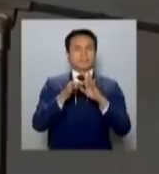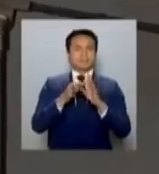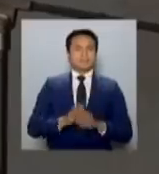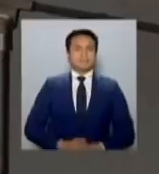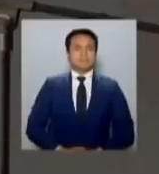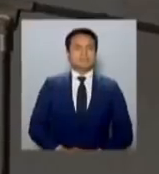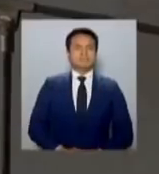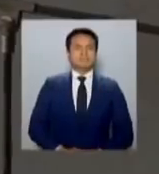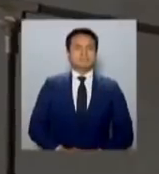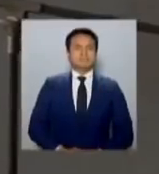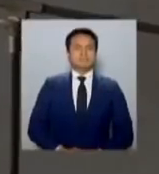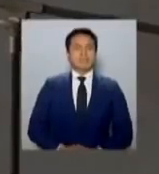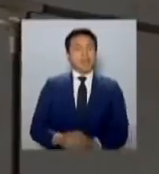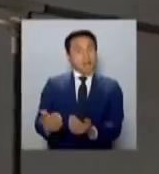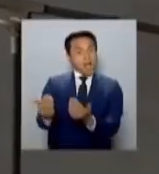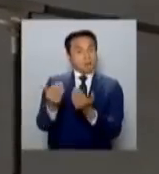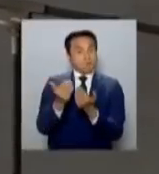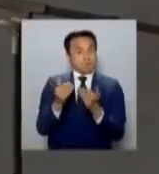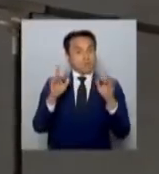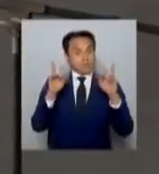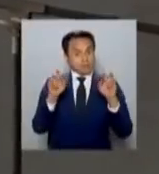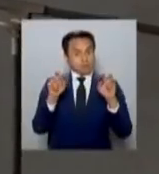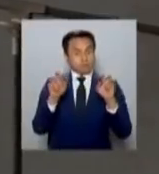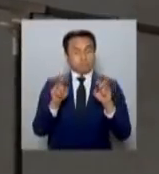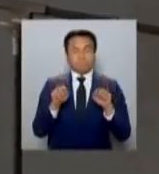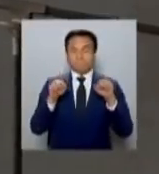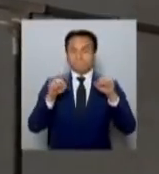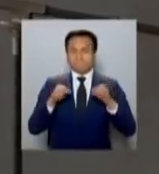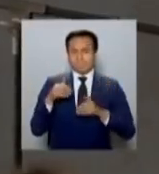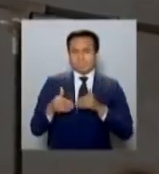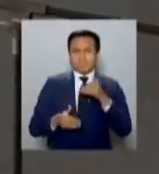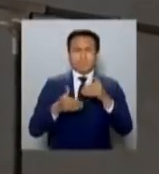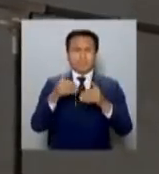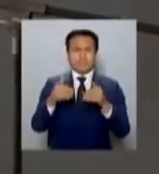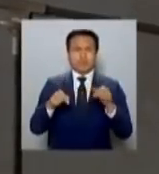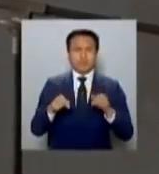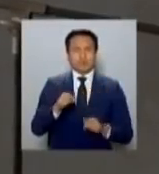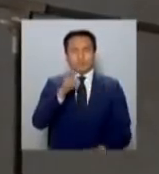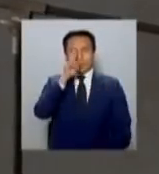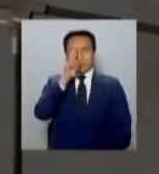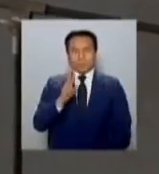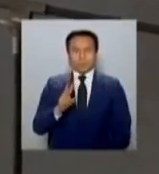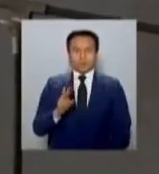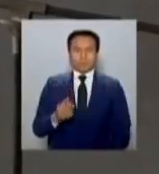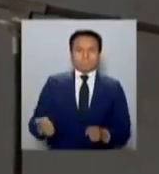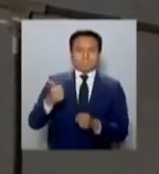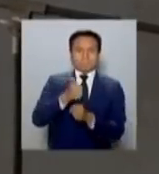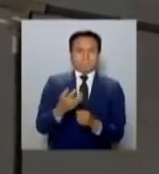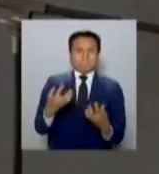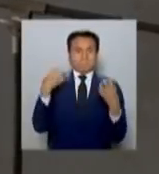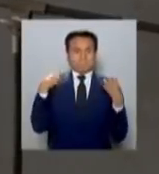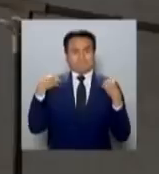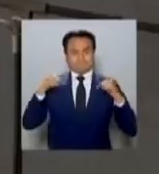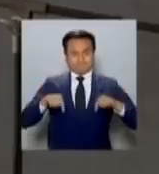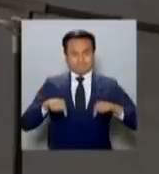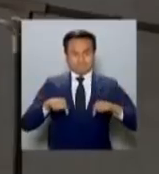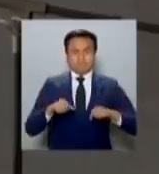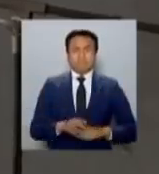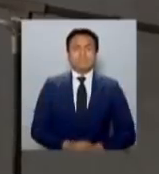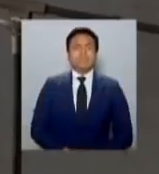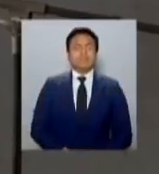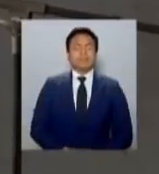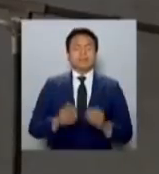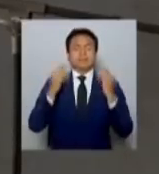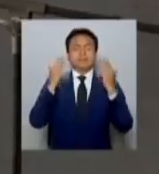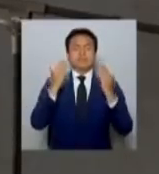Mario Marcel, a Nicolás Grau y Claudio Huepe, que está nominado en Energía. Tengo la mejor opinión de los tres y van a ser un gran equipo. Creo que